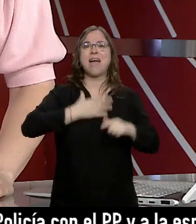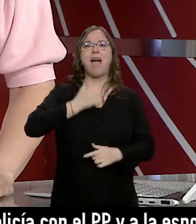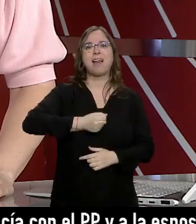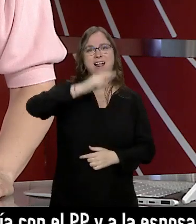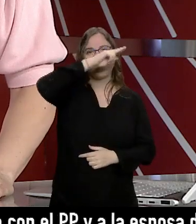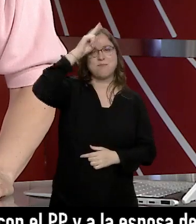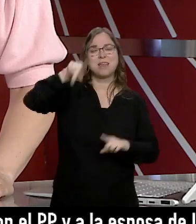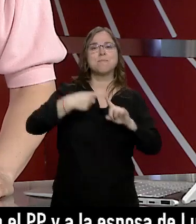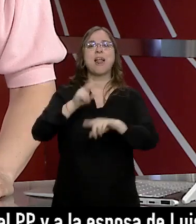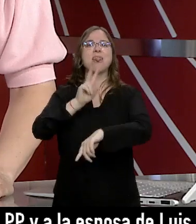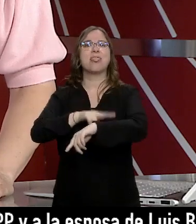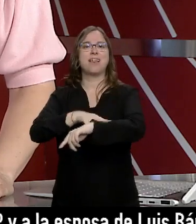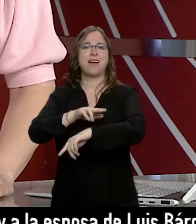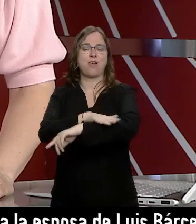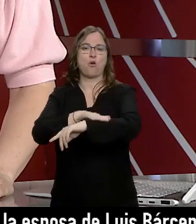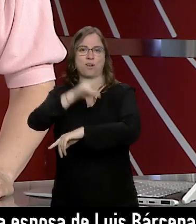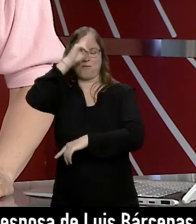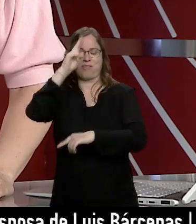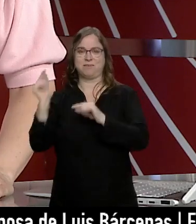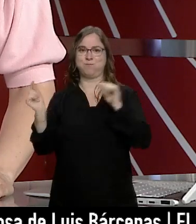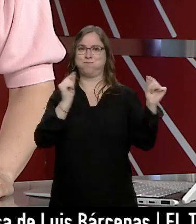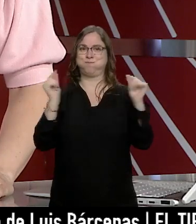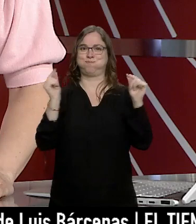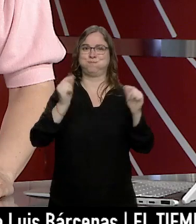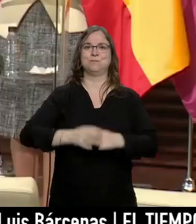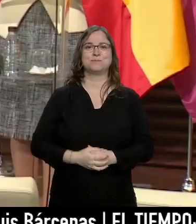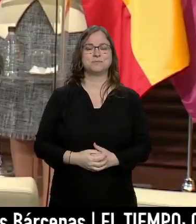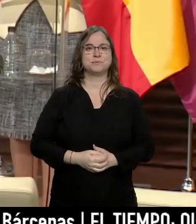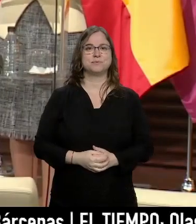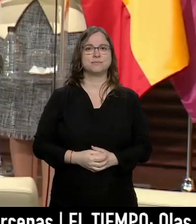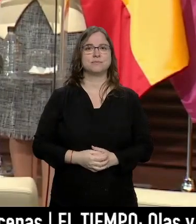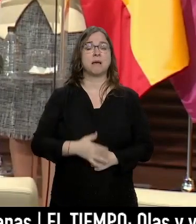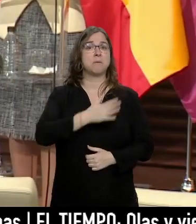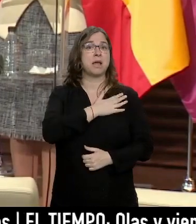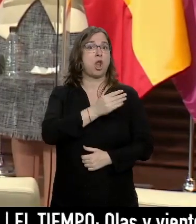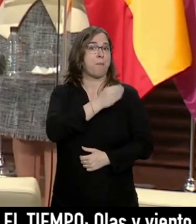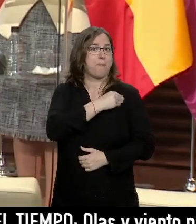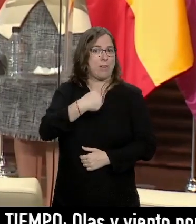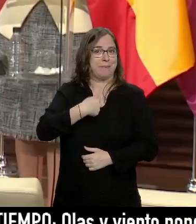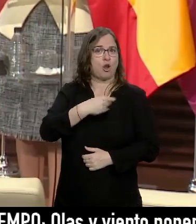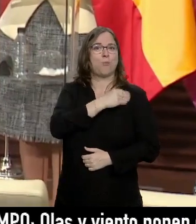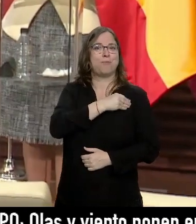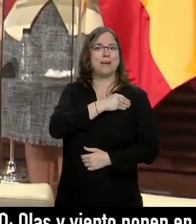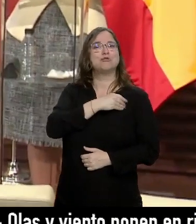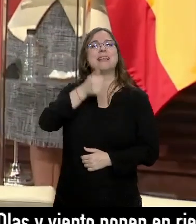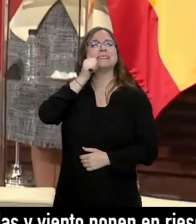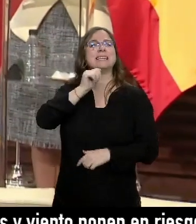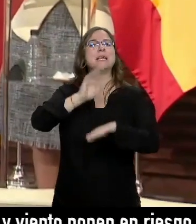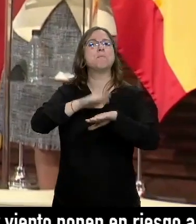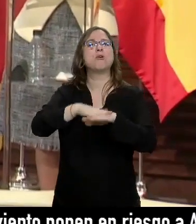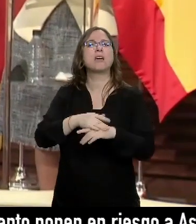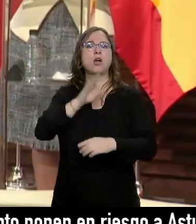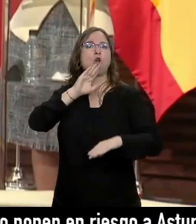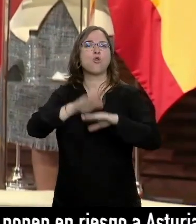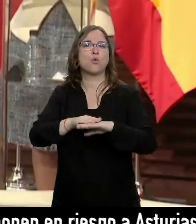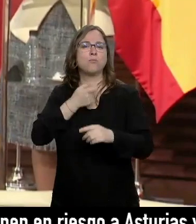Madrid y la delegada del Gobierno en esa comunidad. No, que no nos pregunten a nosotros, que le pregunten a Pedro Sánchez por qué falta su